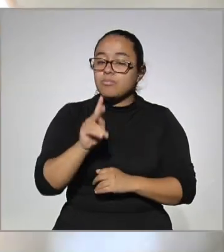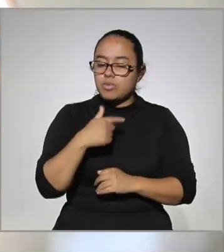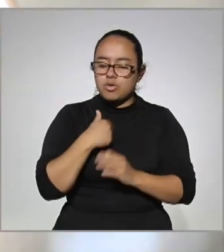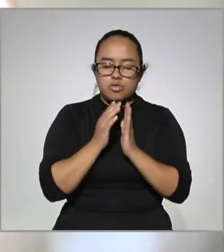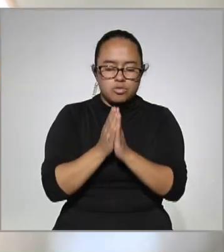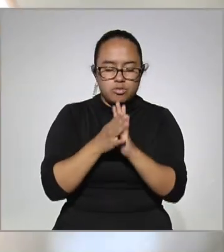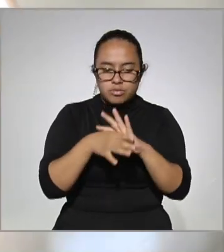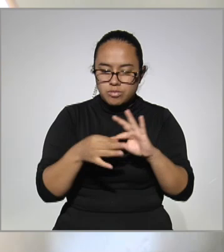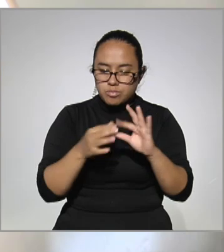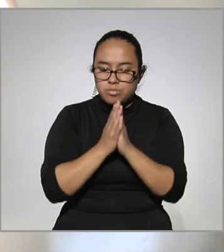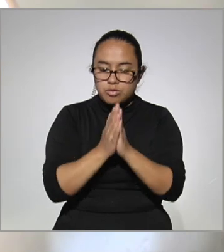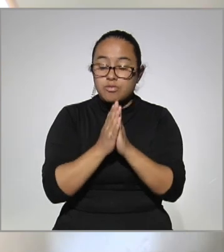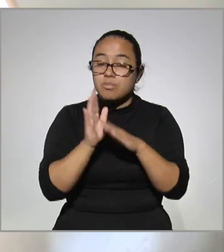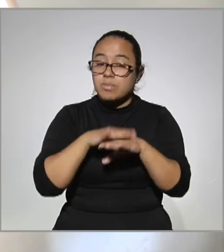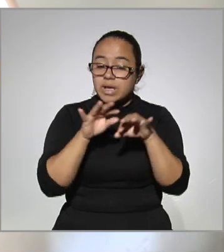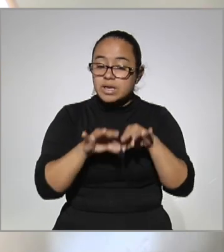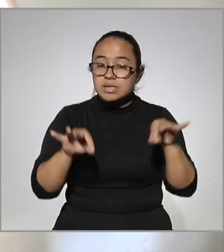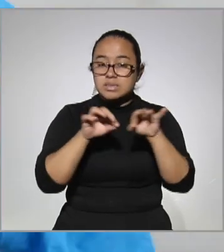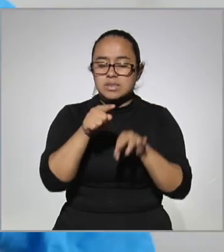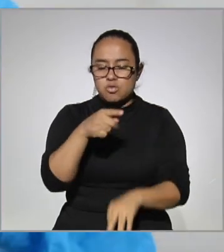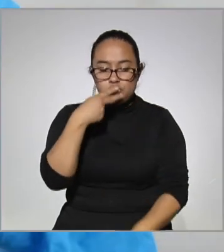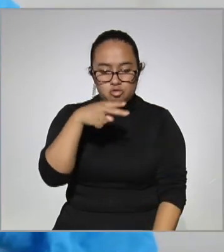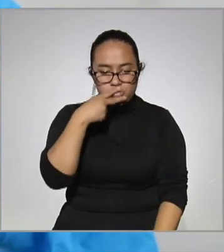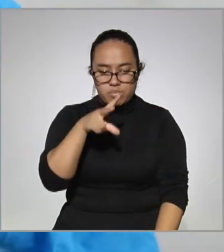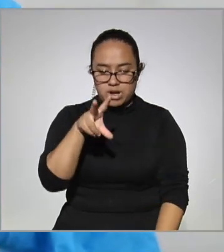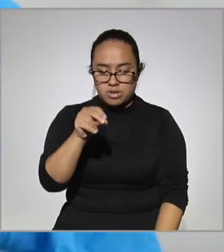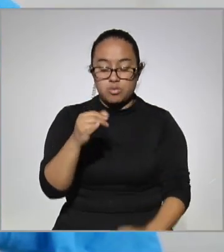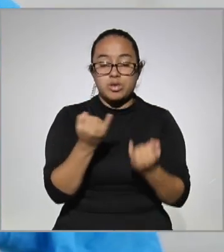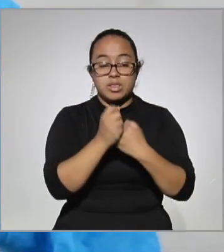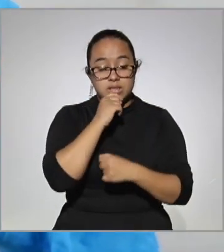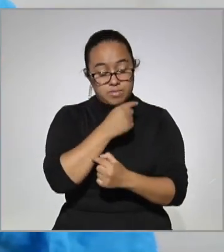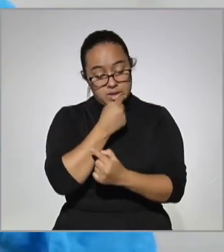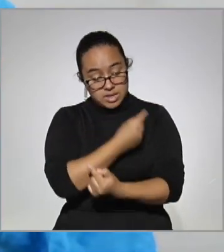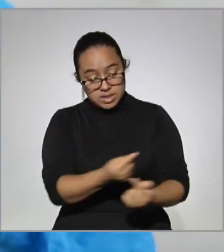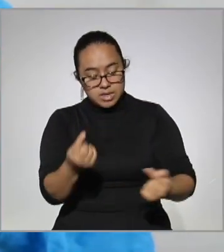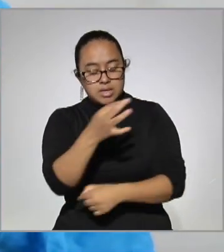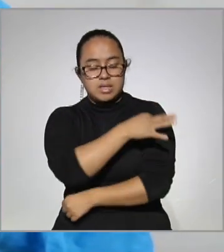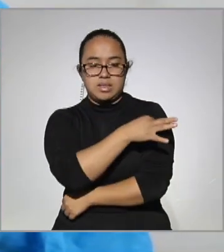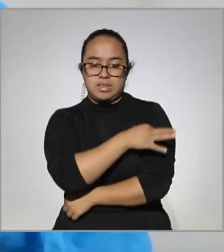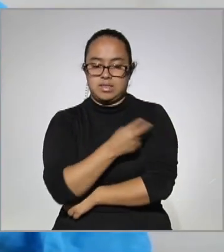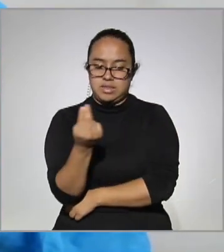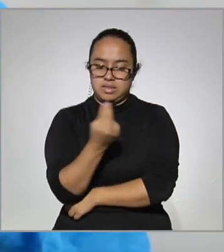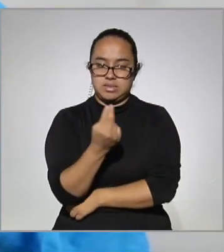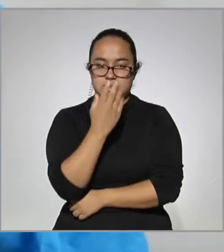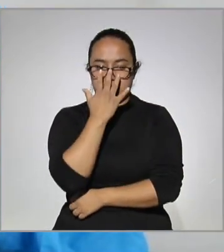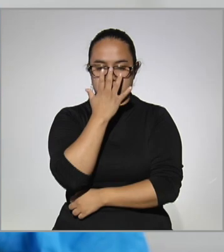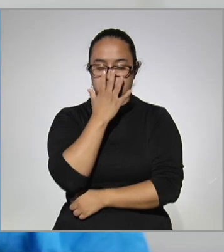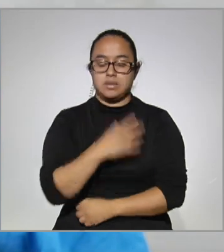insistir en que lo más importante es no fumar y vacunar a nuestras niñas.